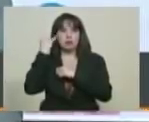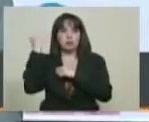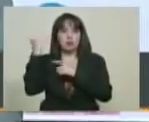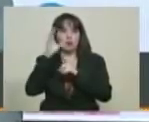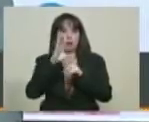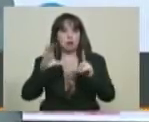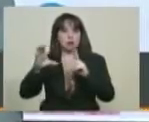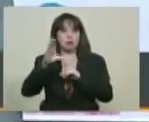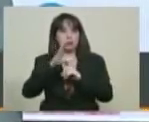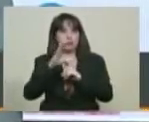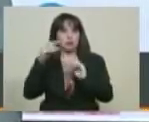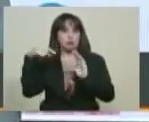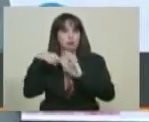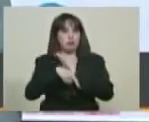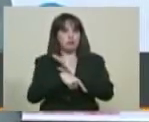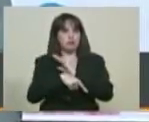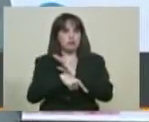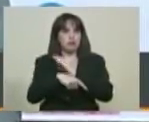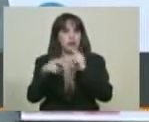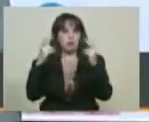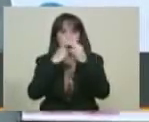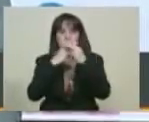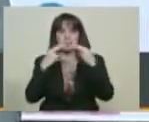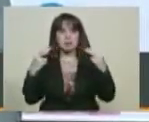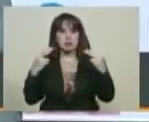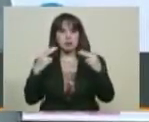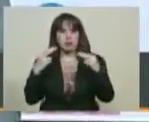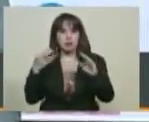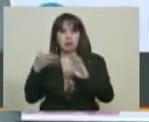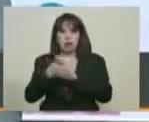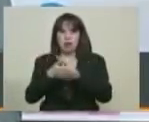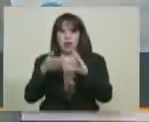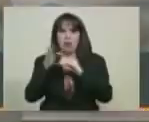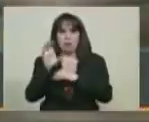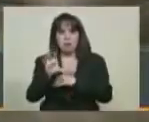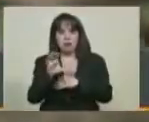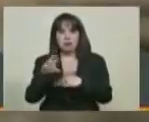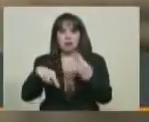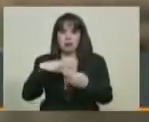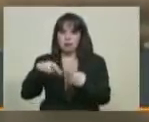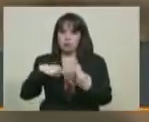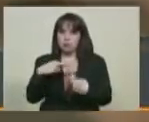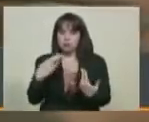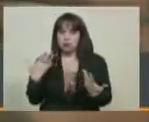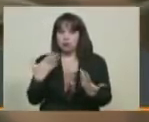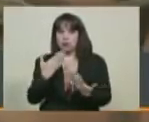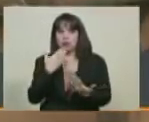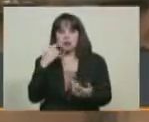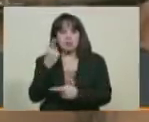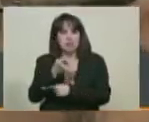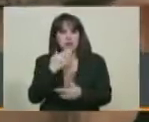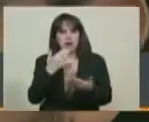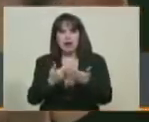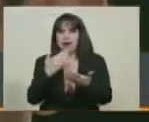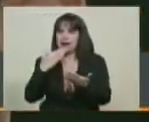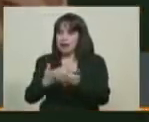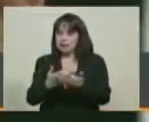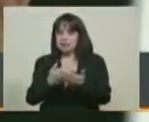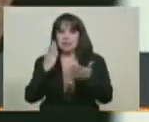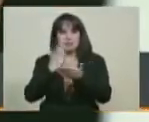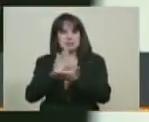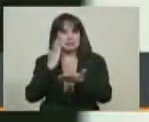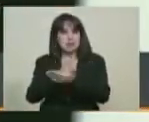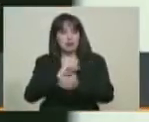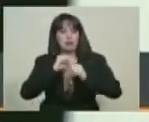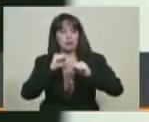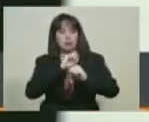cultura profundamente comprometido con la causa de la patria y de la revolución, y debemos agradecérselo. Poderoso